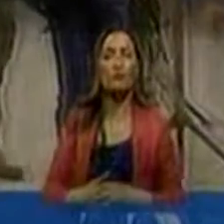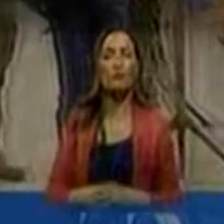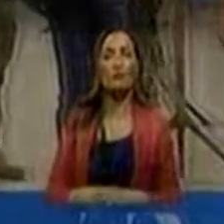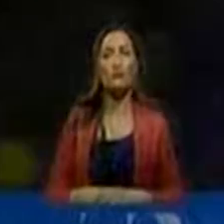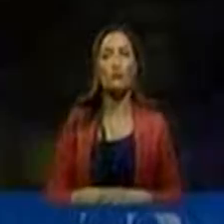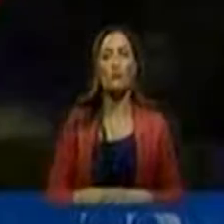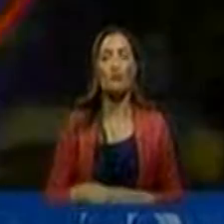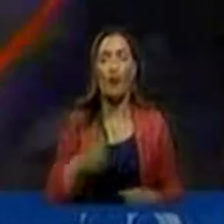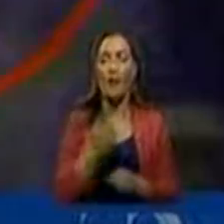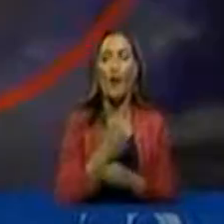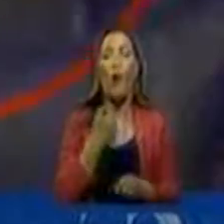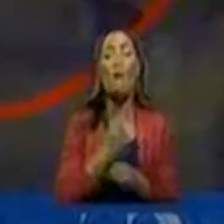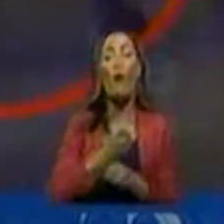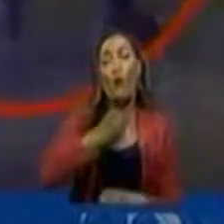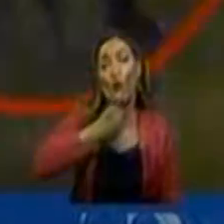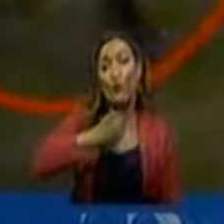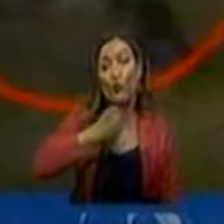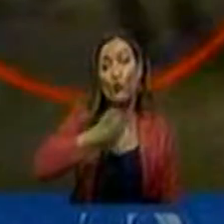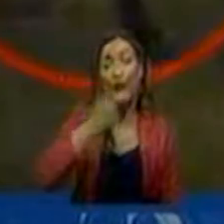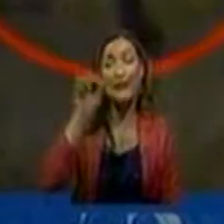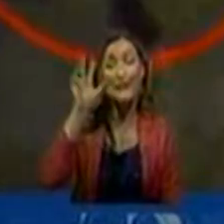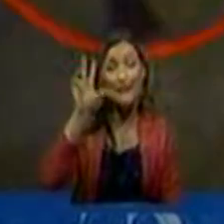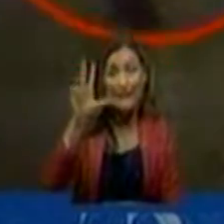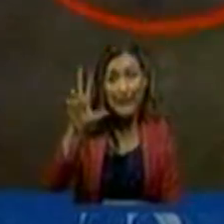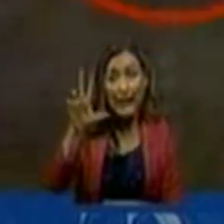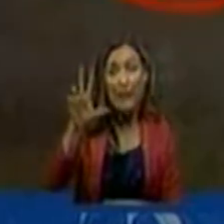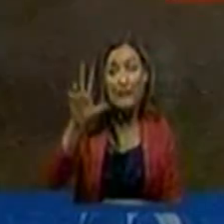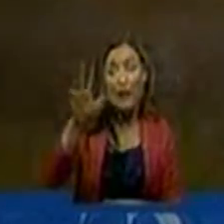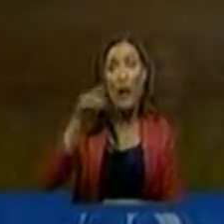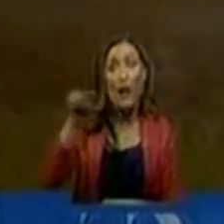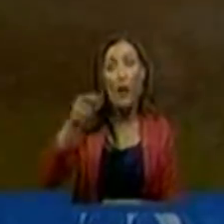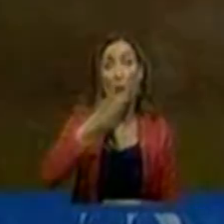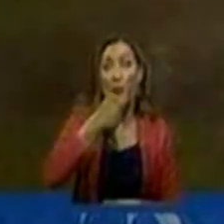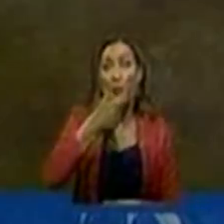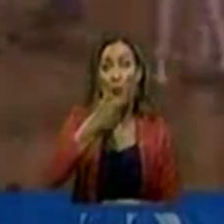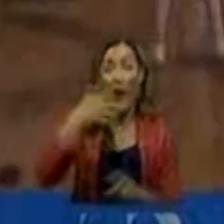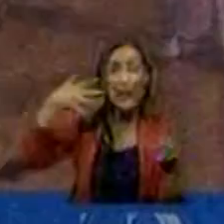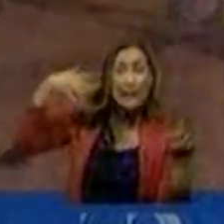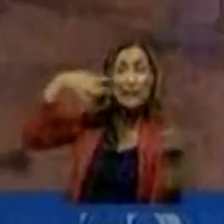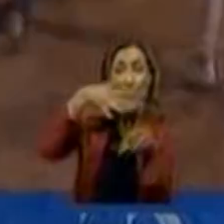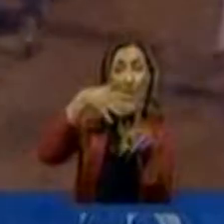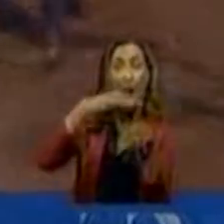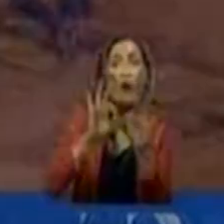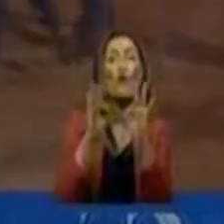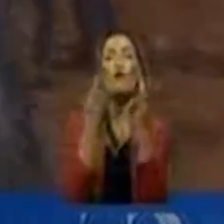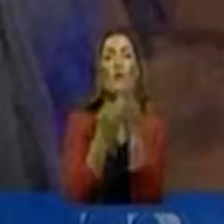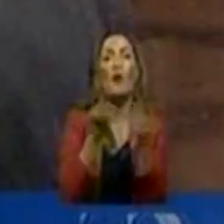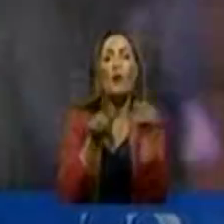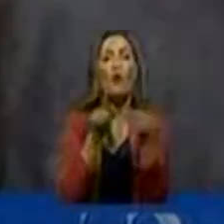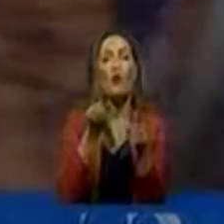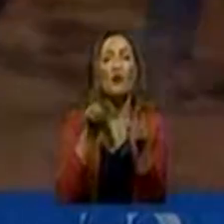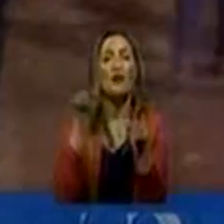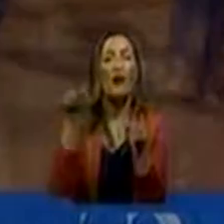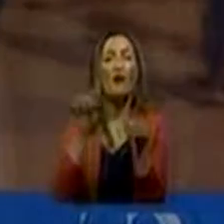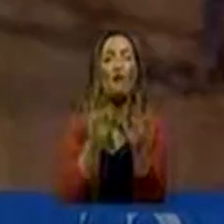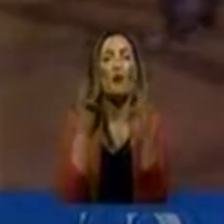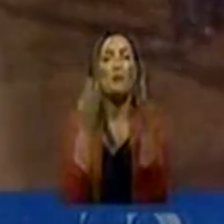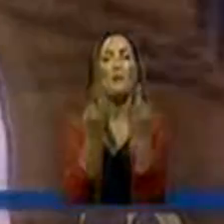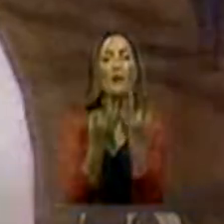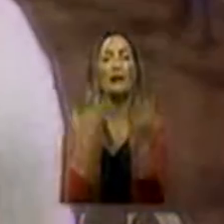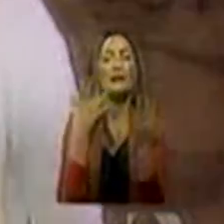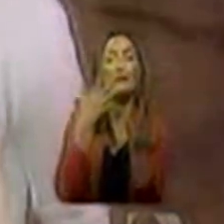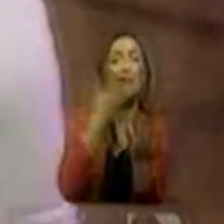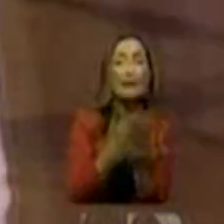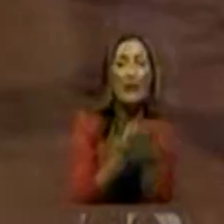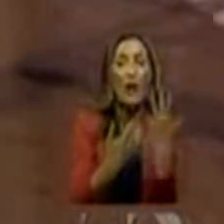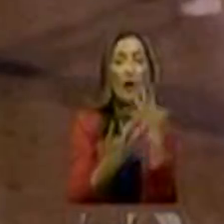trabajo periodístico, 3 comunicadores fueron agredidos y también familiares de algunos internos que llegaron a la parte externa